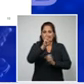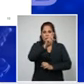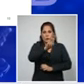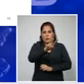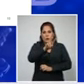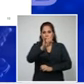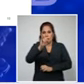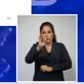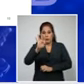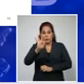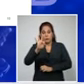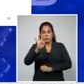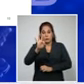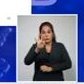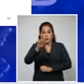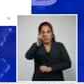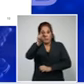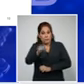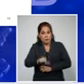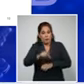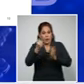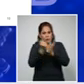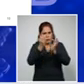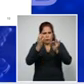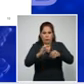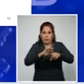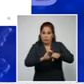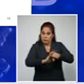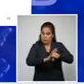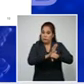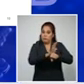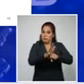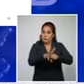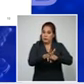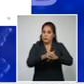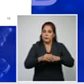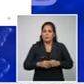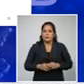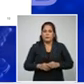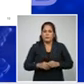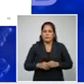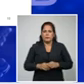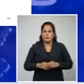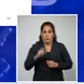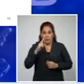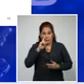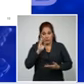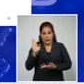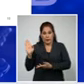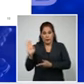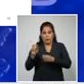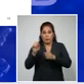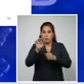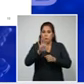3.268 casos confirmados, y solamente para ilustrar, como ya lo hicimos